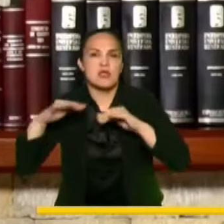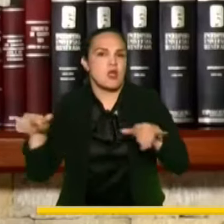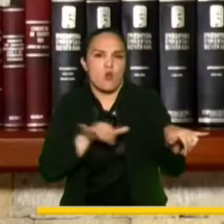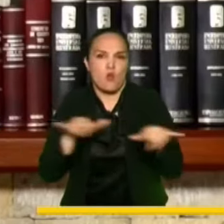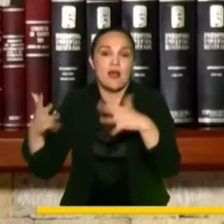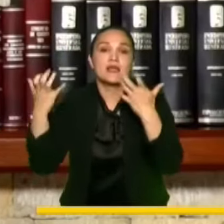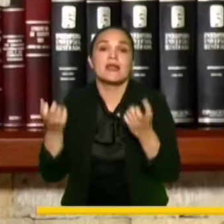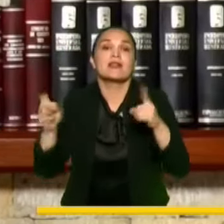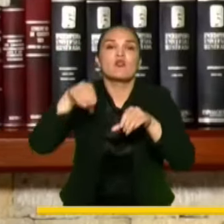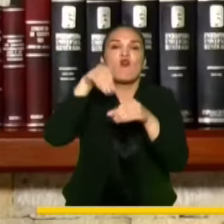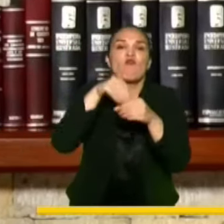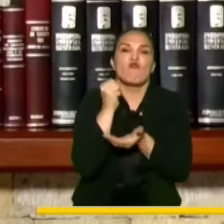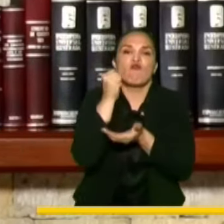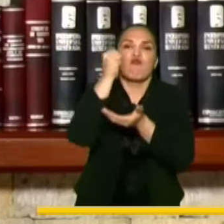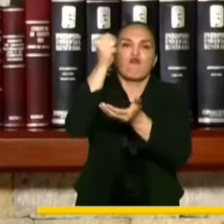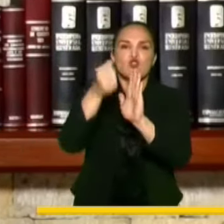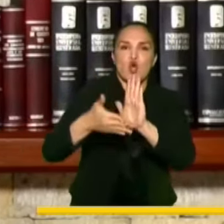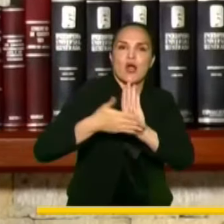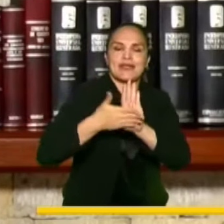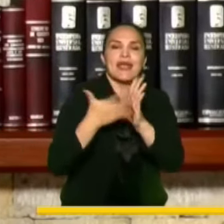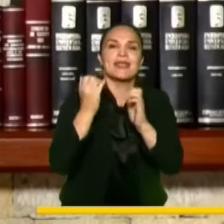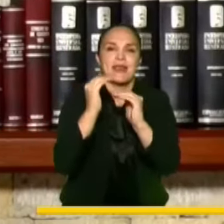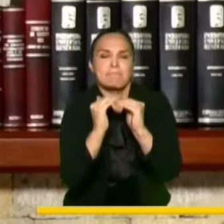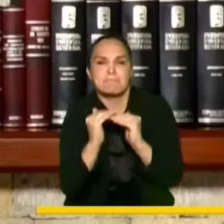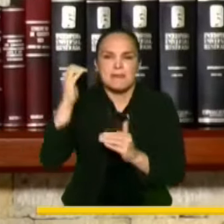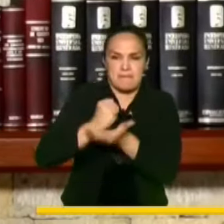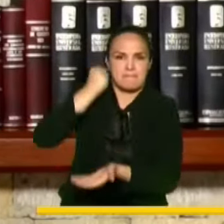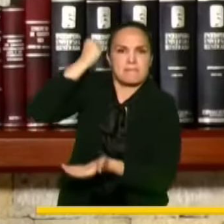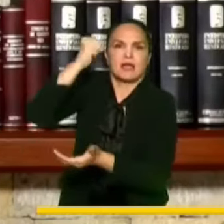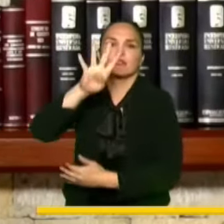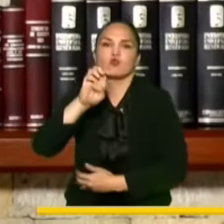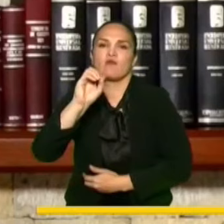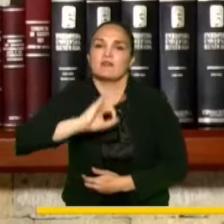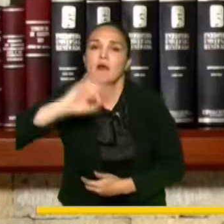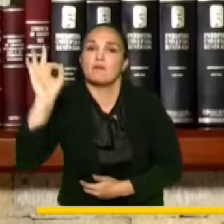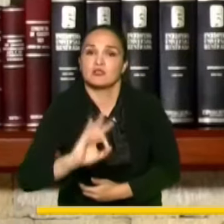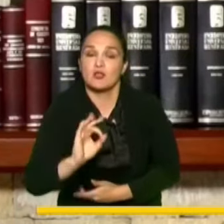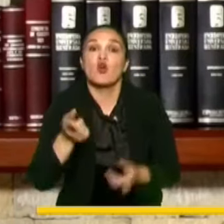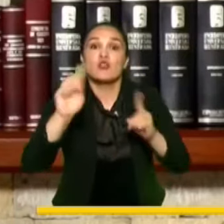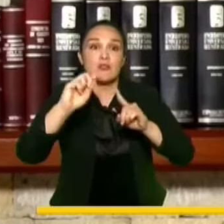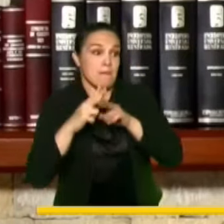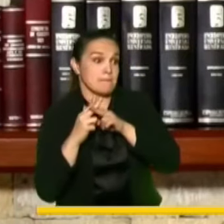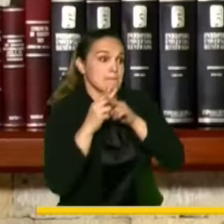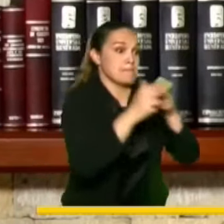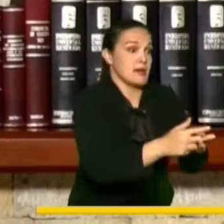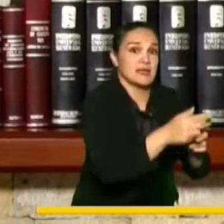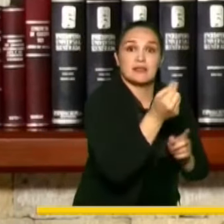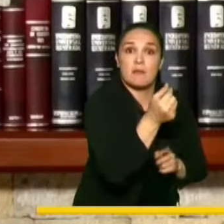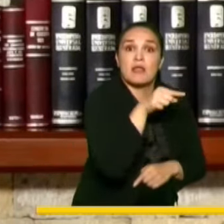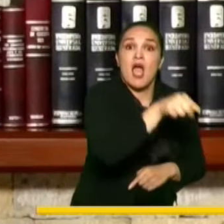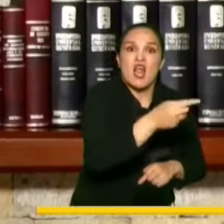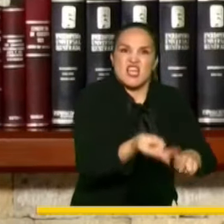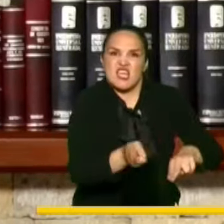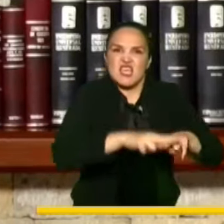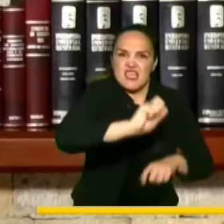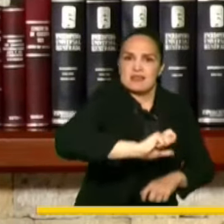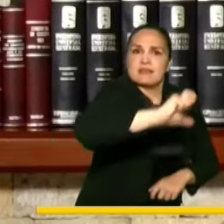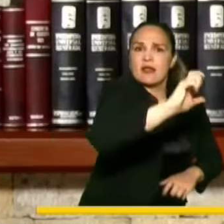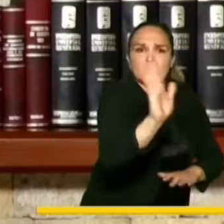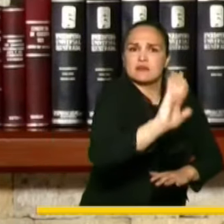al 90% y tener una partida de tasa de interés compensada que permita bajar los